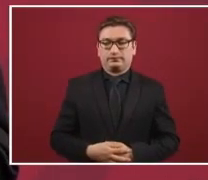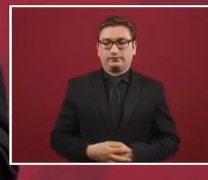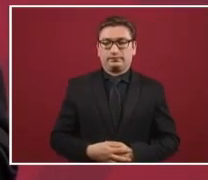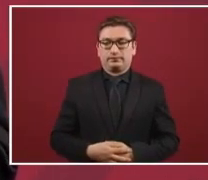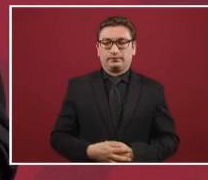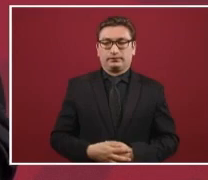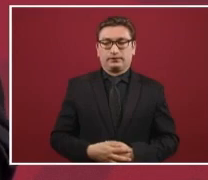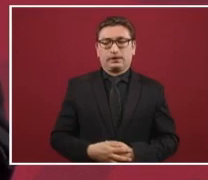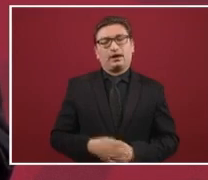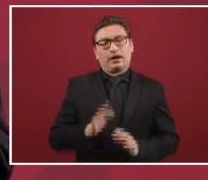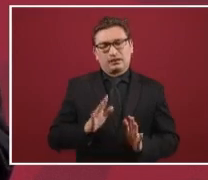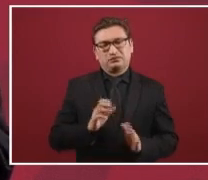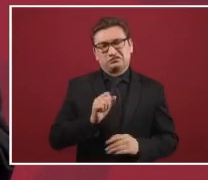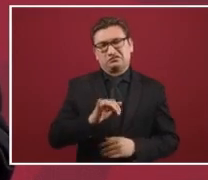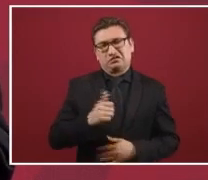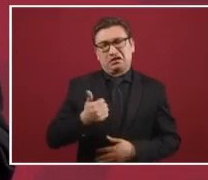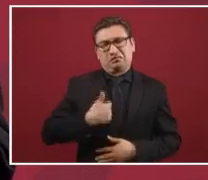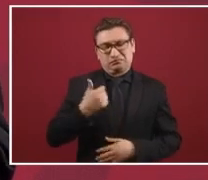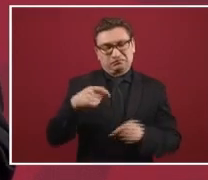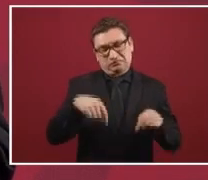Pues se aprovecha más el tiempo,